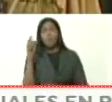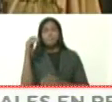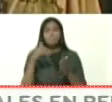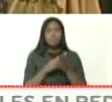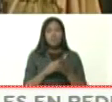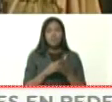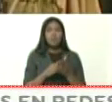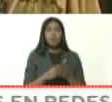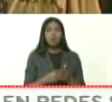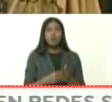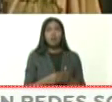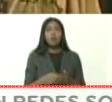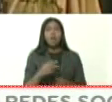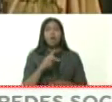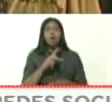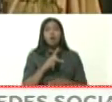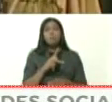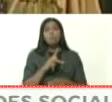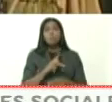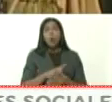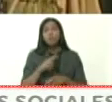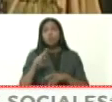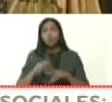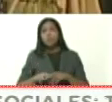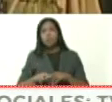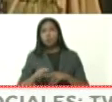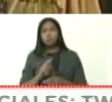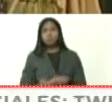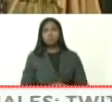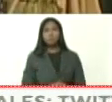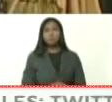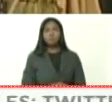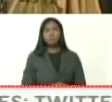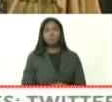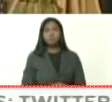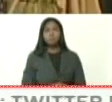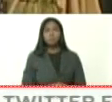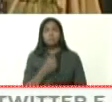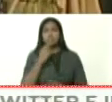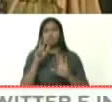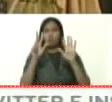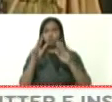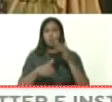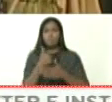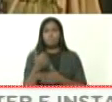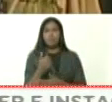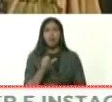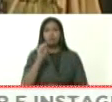Puerto Rico, dice 8, estoy seguro que mucho más de 8. Surinam,